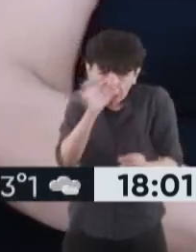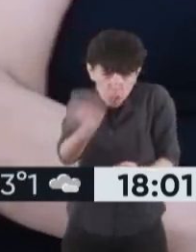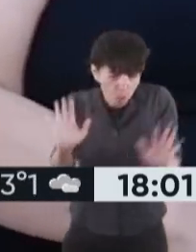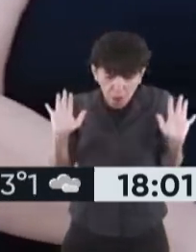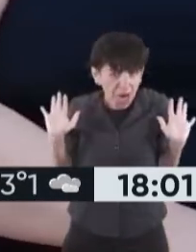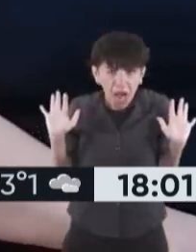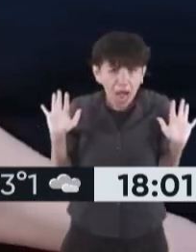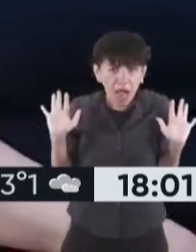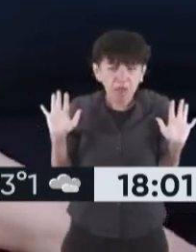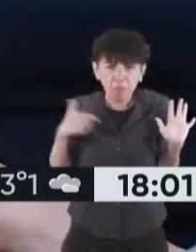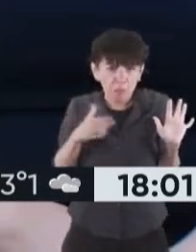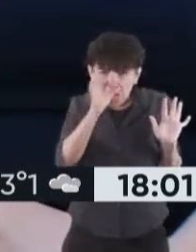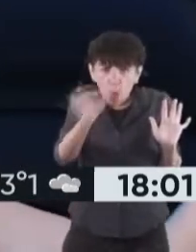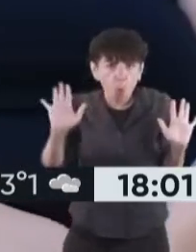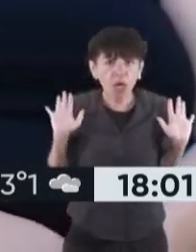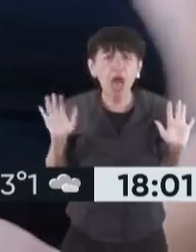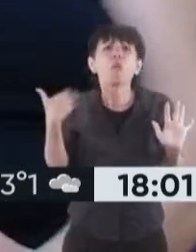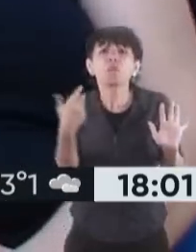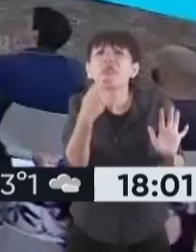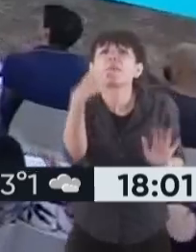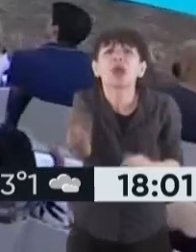Y pueden ir a preguntarle a